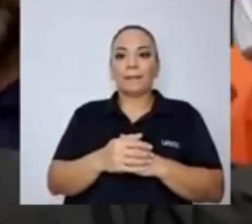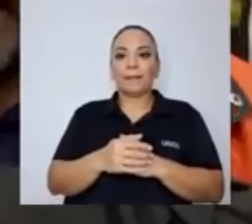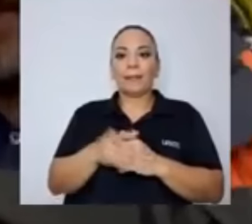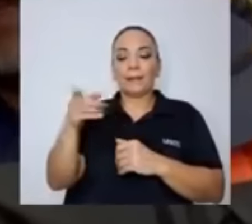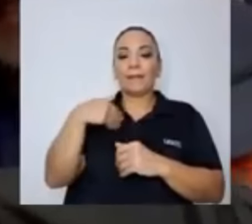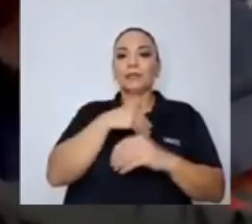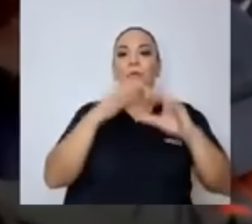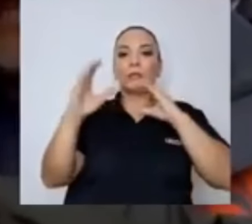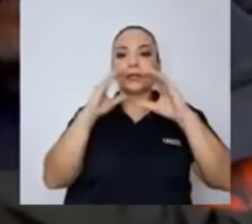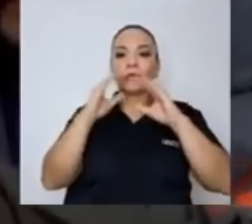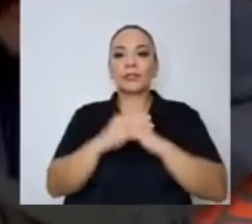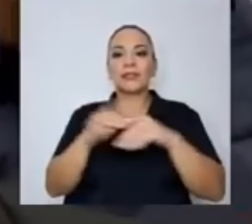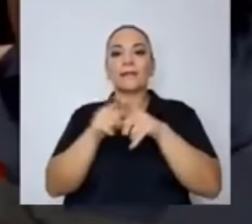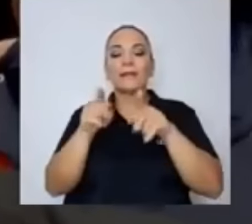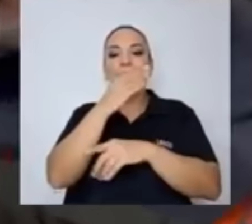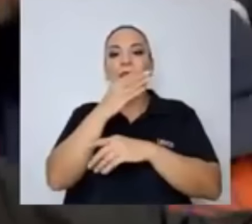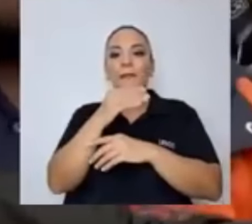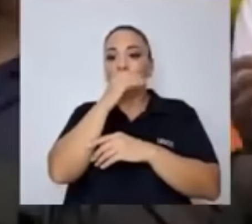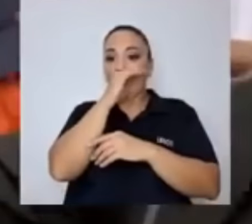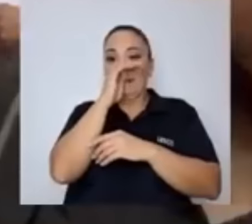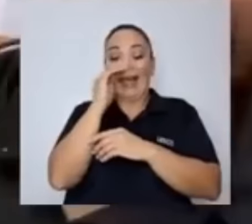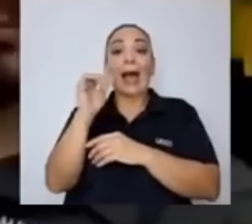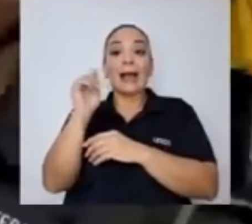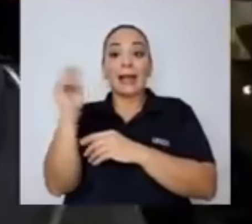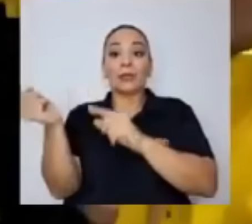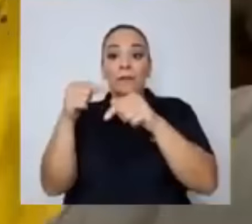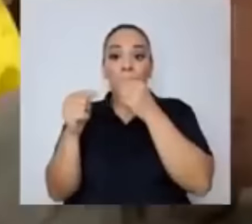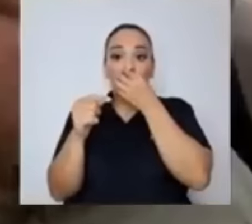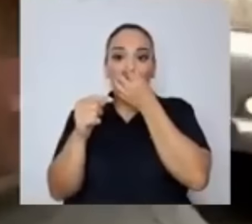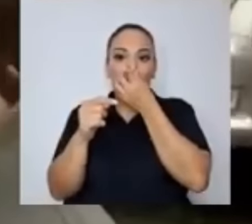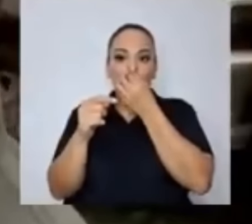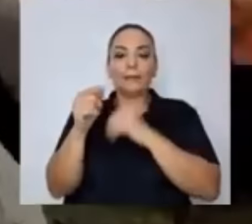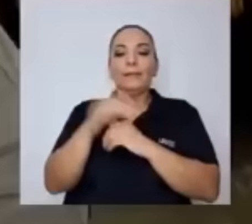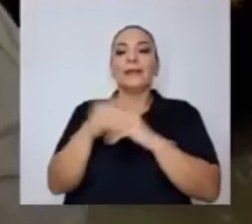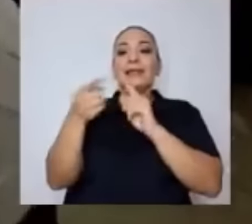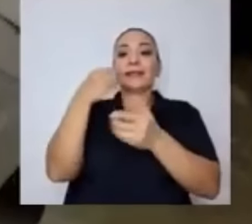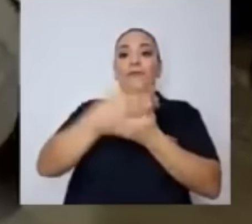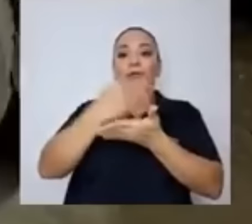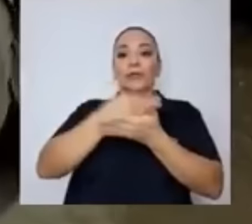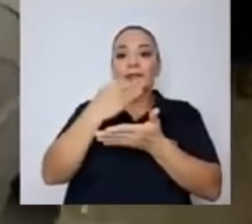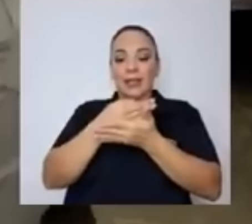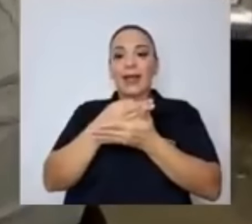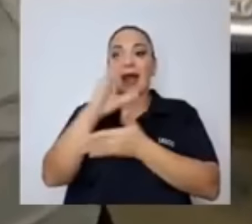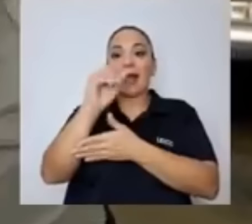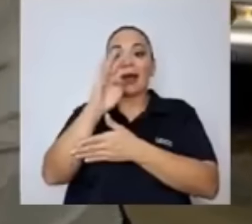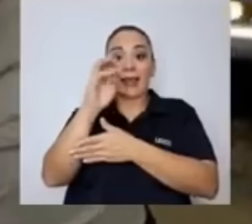ministro de Comunicación, estaba en la zona sur. Bueno, Alejandro se vino de la frontera donde está el CATEM.